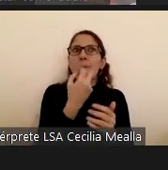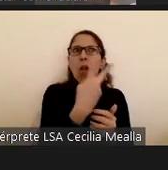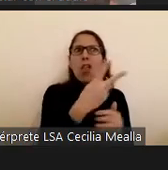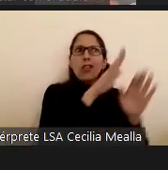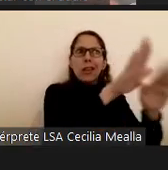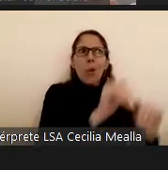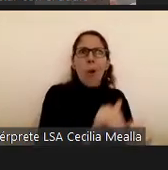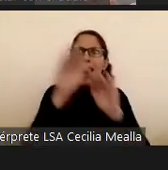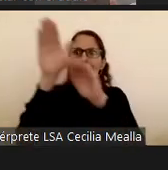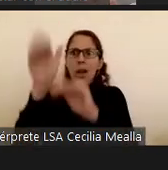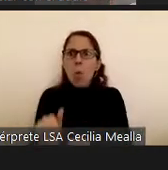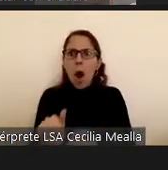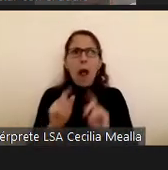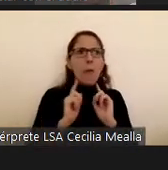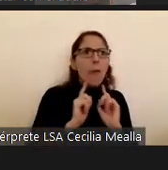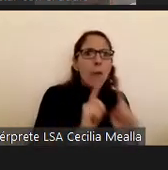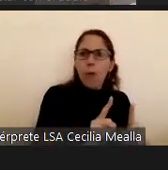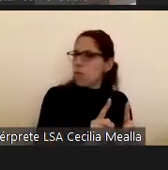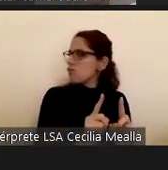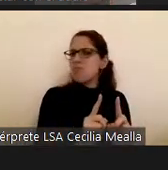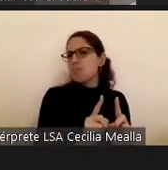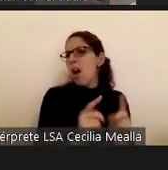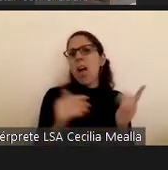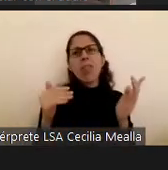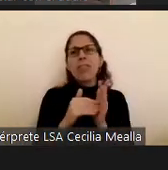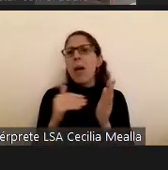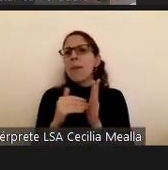la coloración, ¿sí?